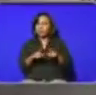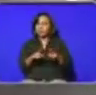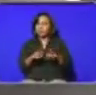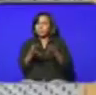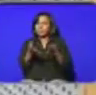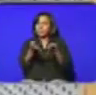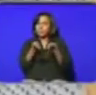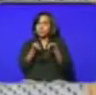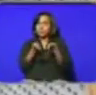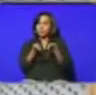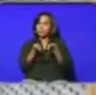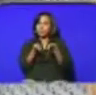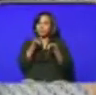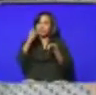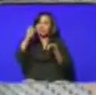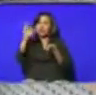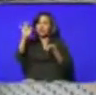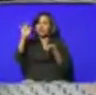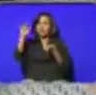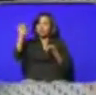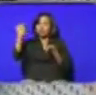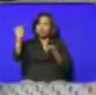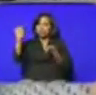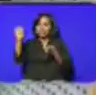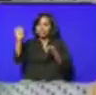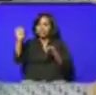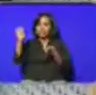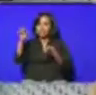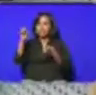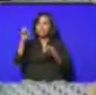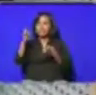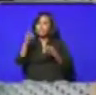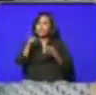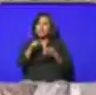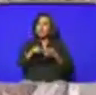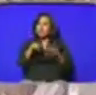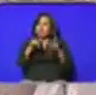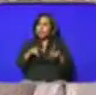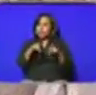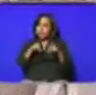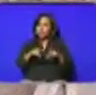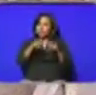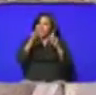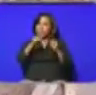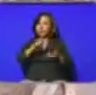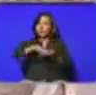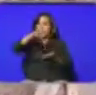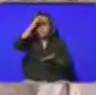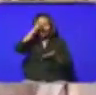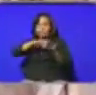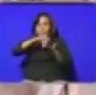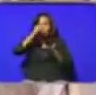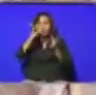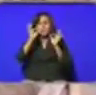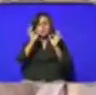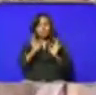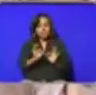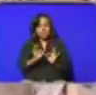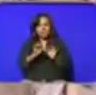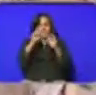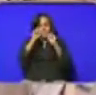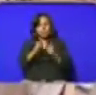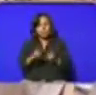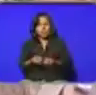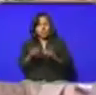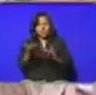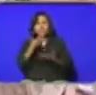queremos en el INSA es que no solamente salgan técnicos muy competentes, sino que sea un individuo también que pueda prestar el servicio con los más altos